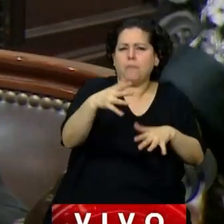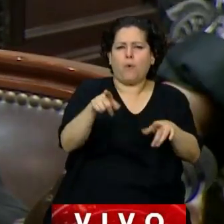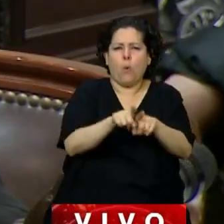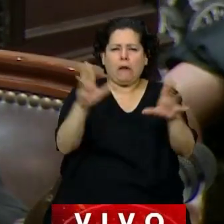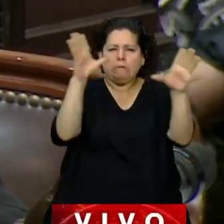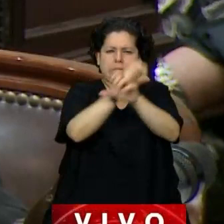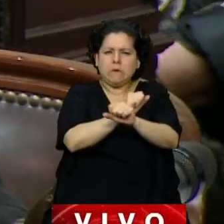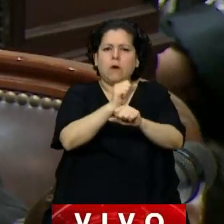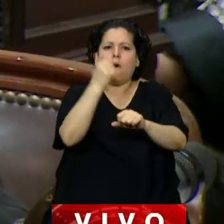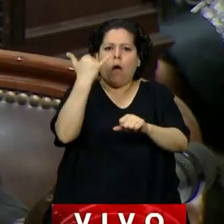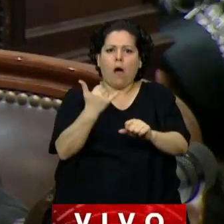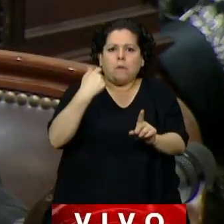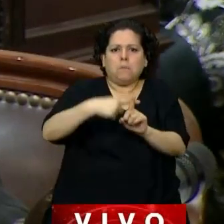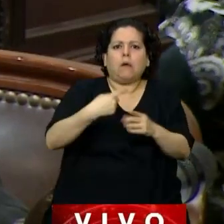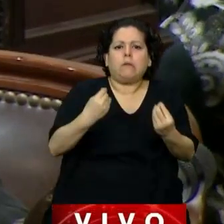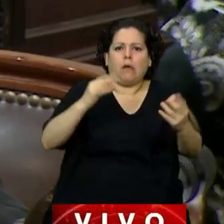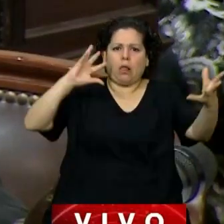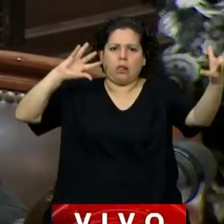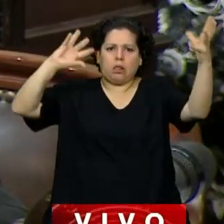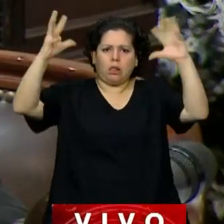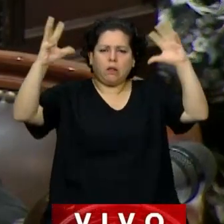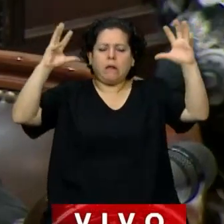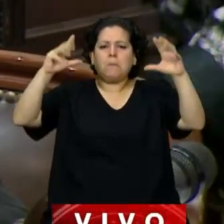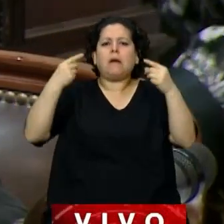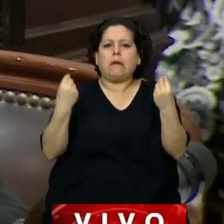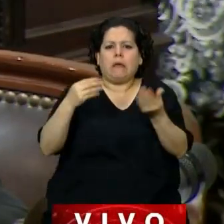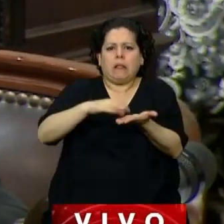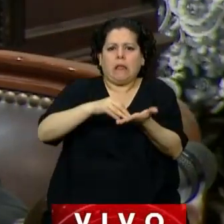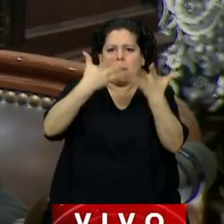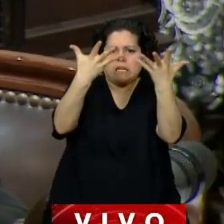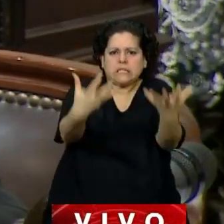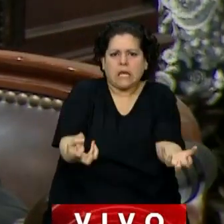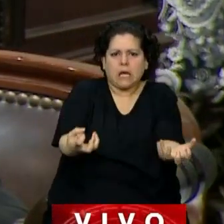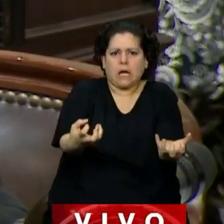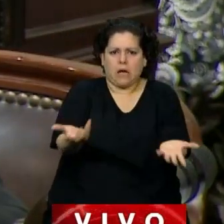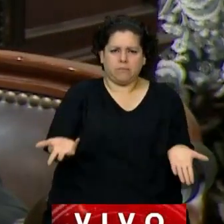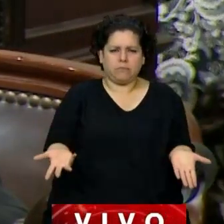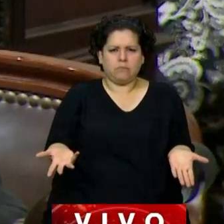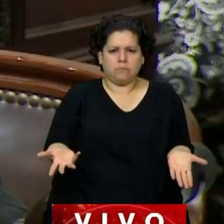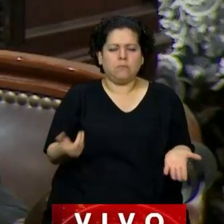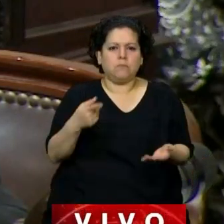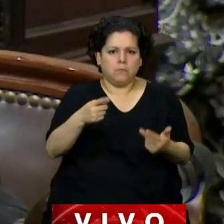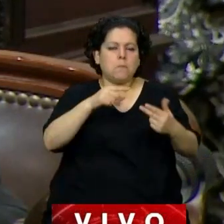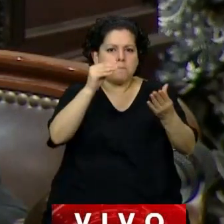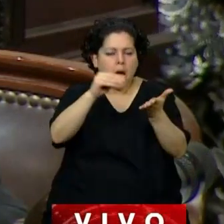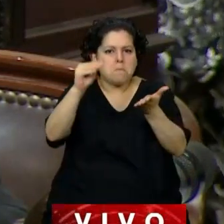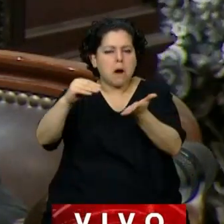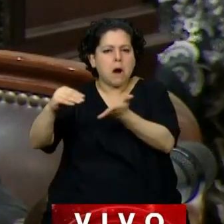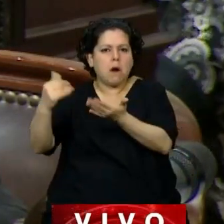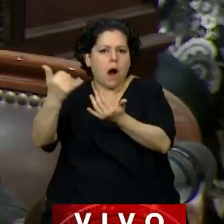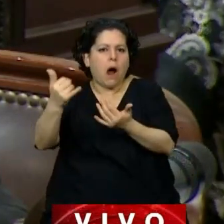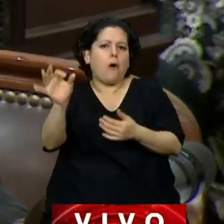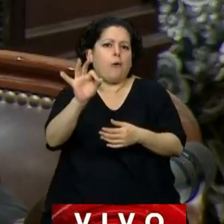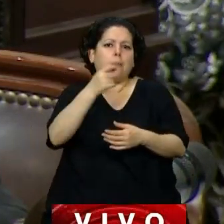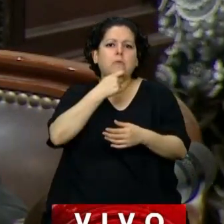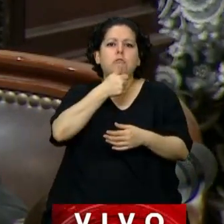los desastres climáticos como la sequía de estos últimos 3 años y vamos por el cuarto, agravada por la mayor bajante del